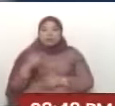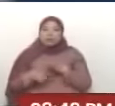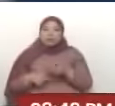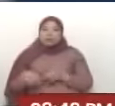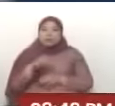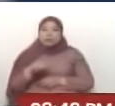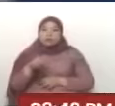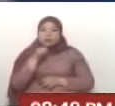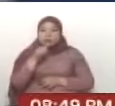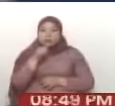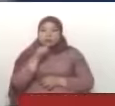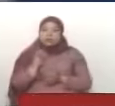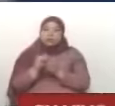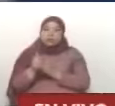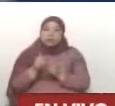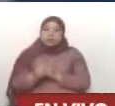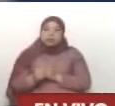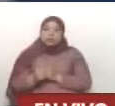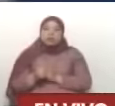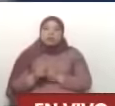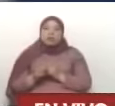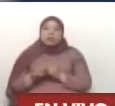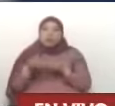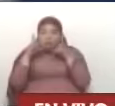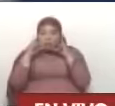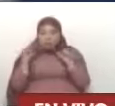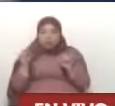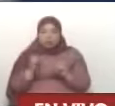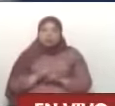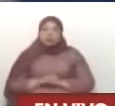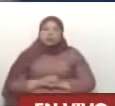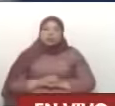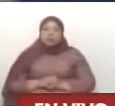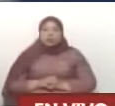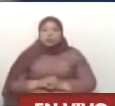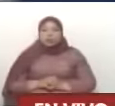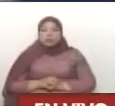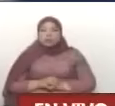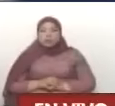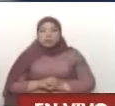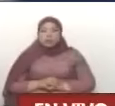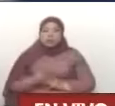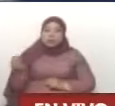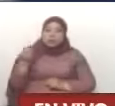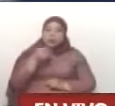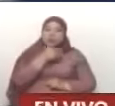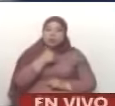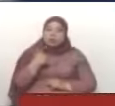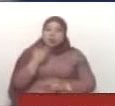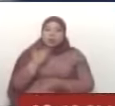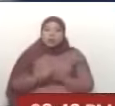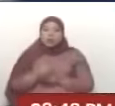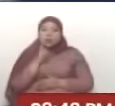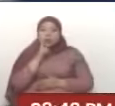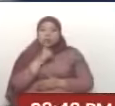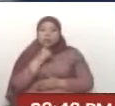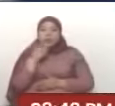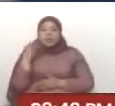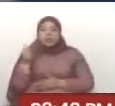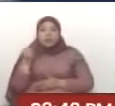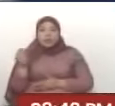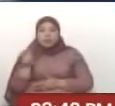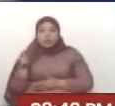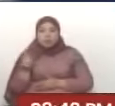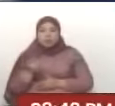espacio de disciplina para el alto rendimiento, ¿verdad? Y parte de eso, nosotros una vez más queremos agradecerle en nombre de la juventud,